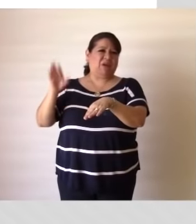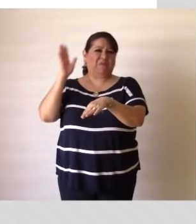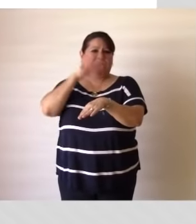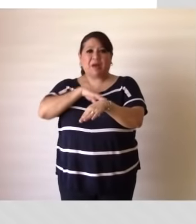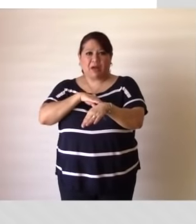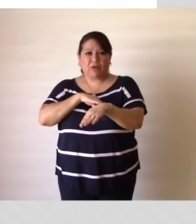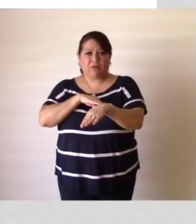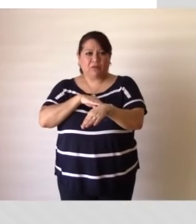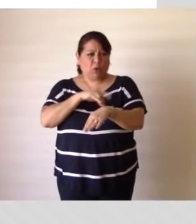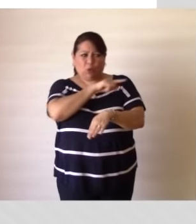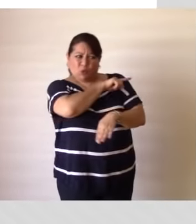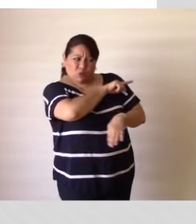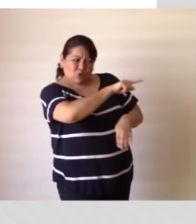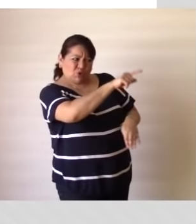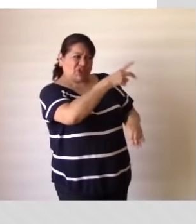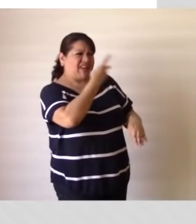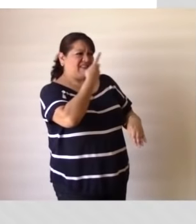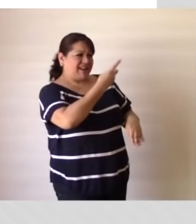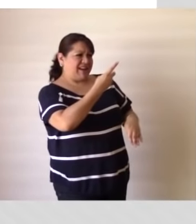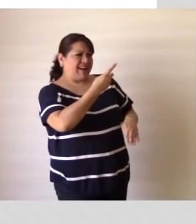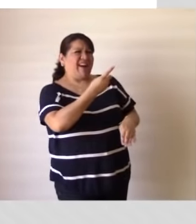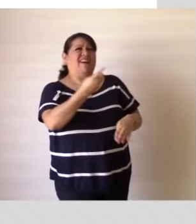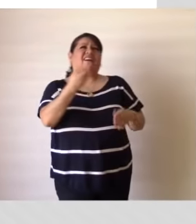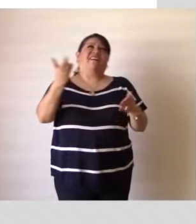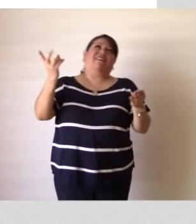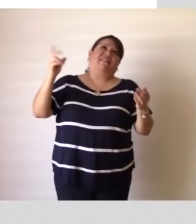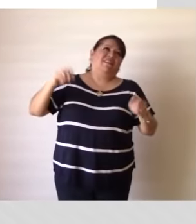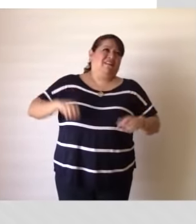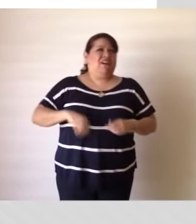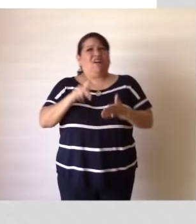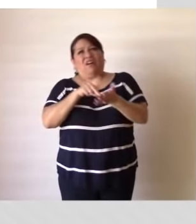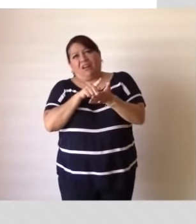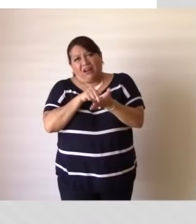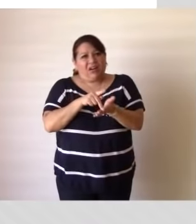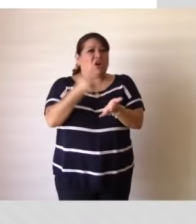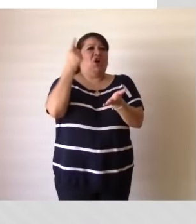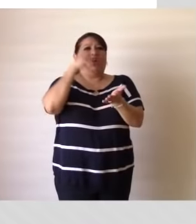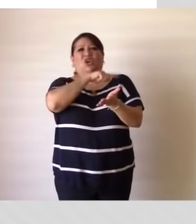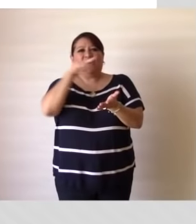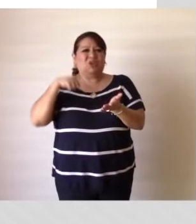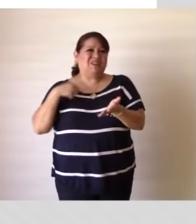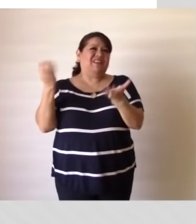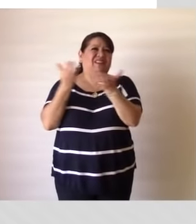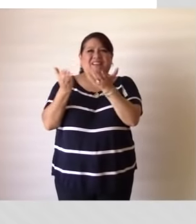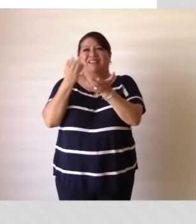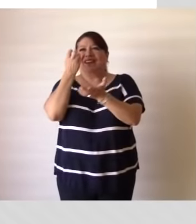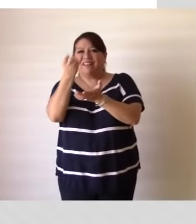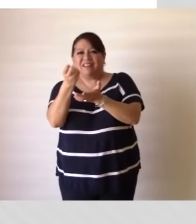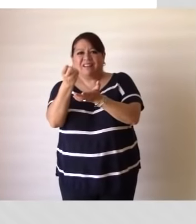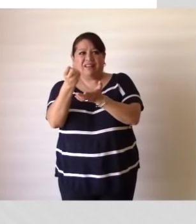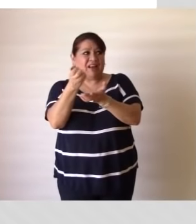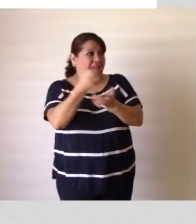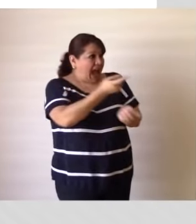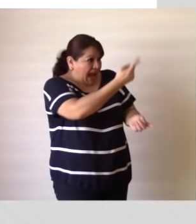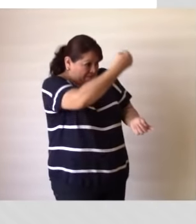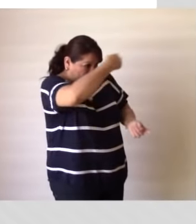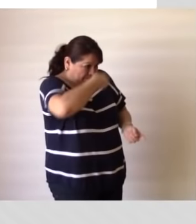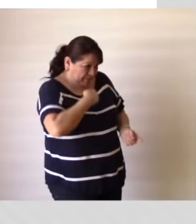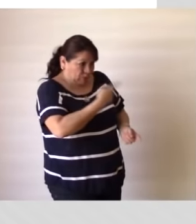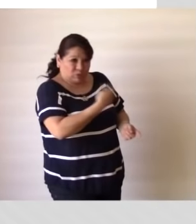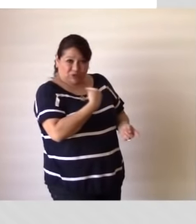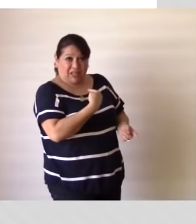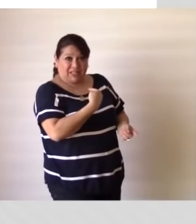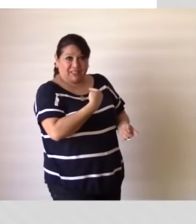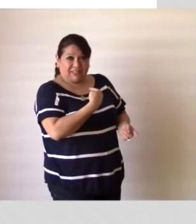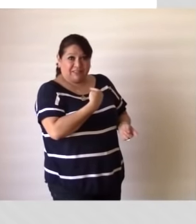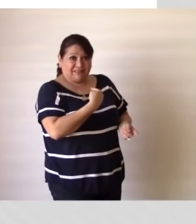habéis además dicho o qué fastidio es esto y me desprecia es dice jehová de los ejércitos y